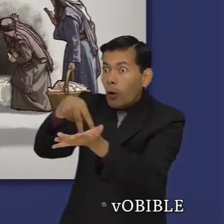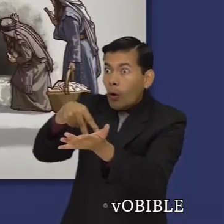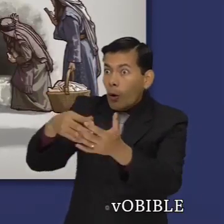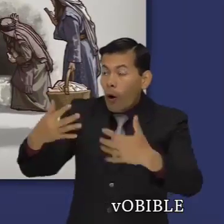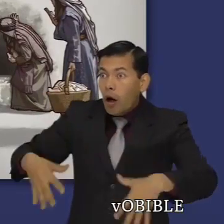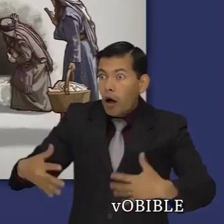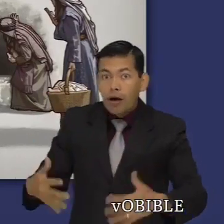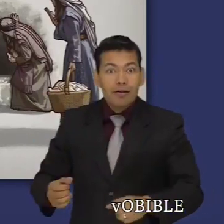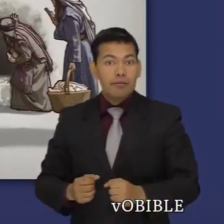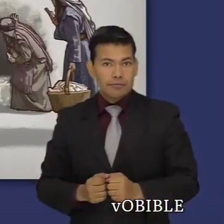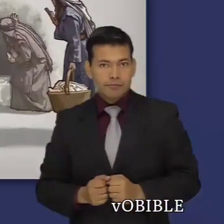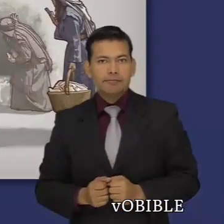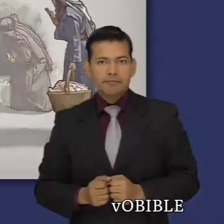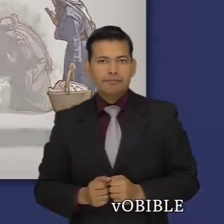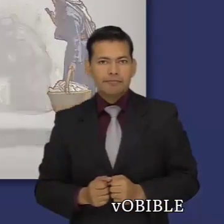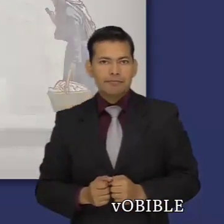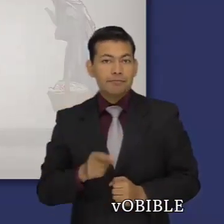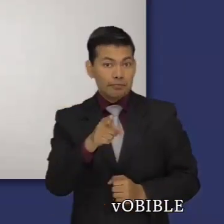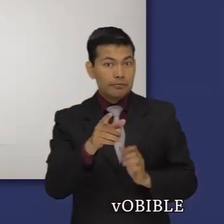Jesús había resucitado.